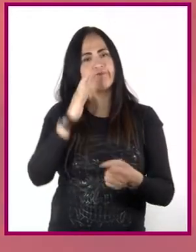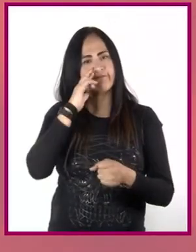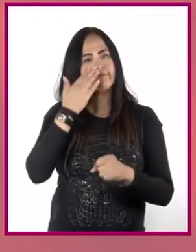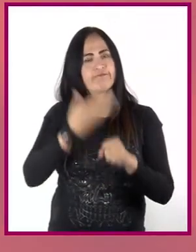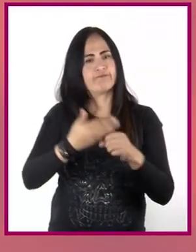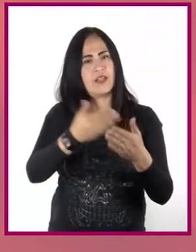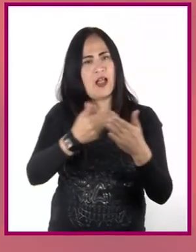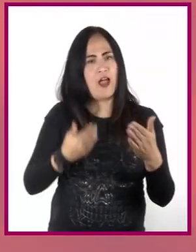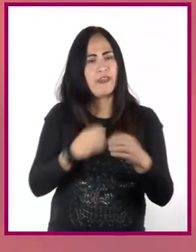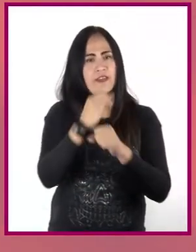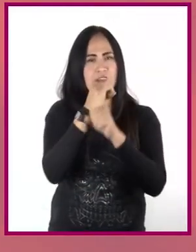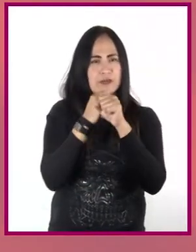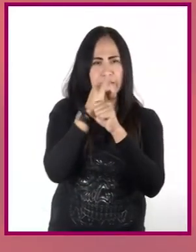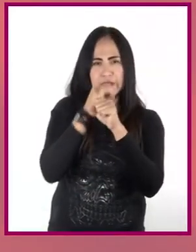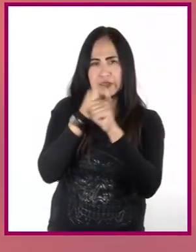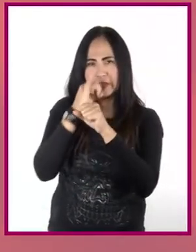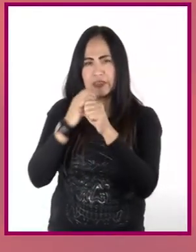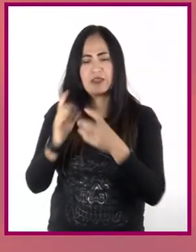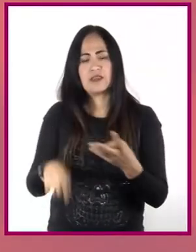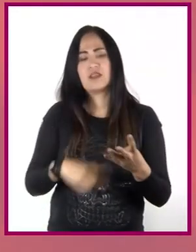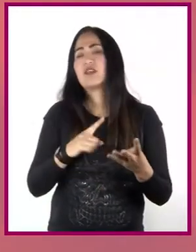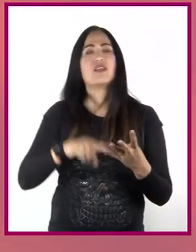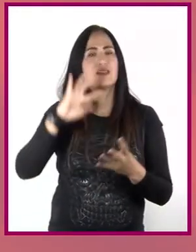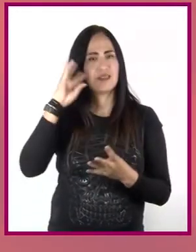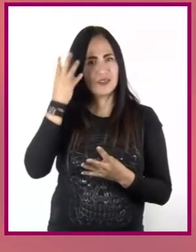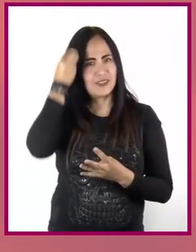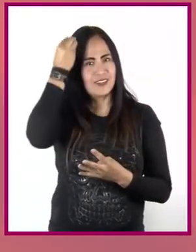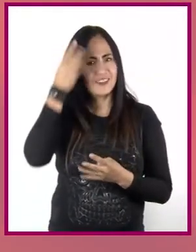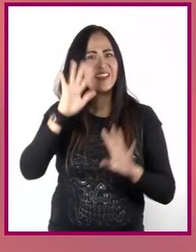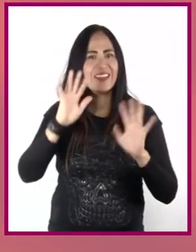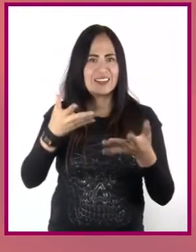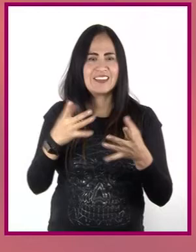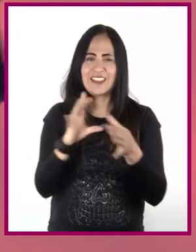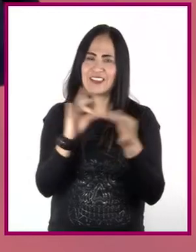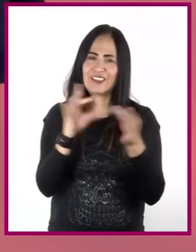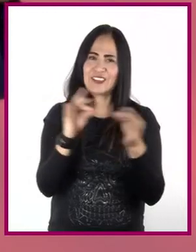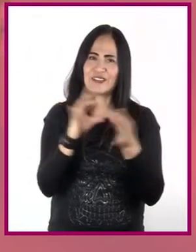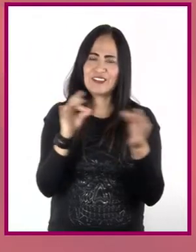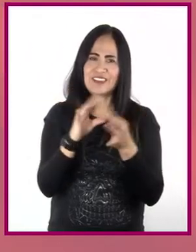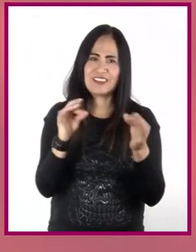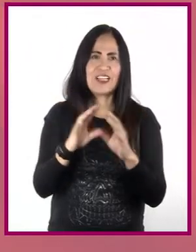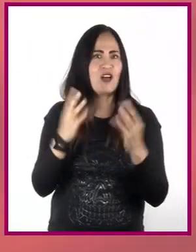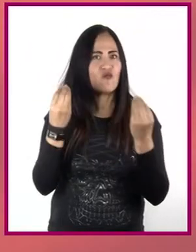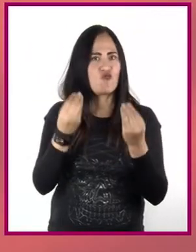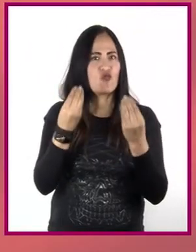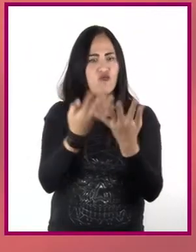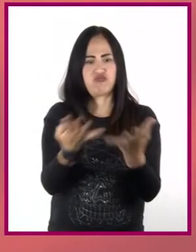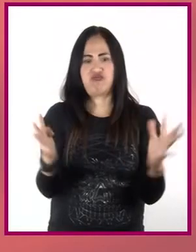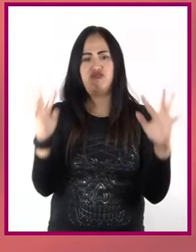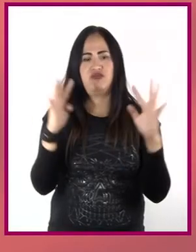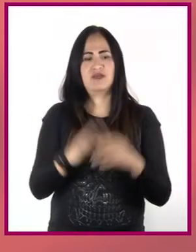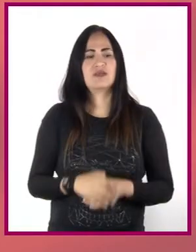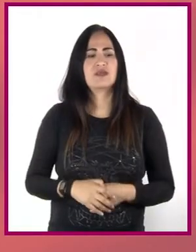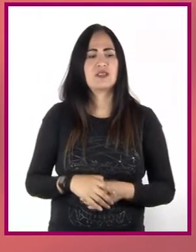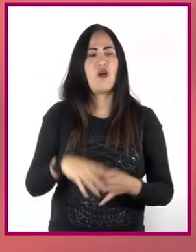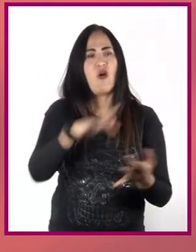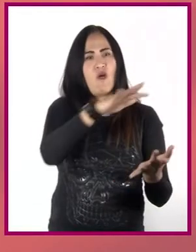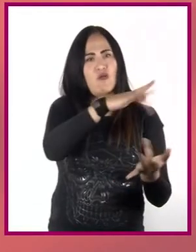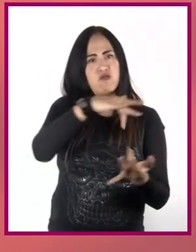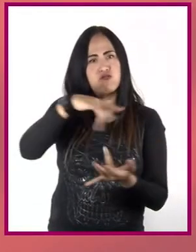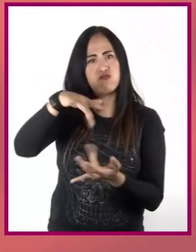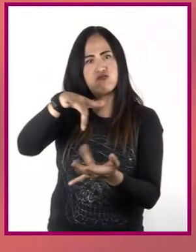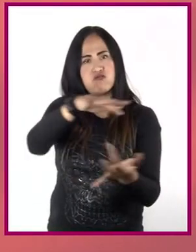informada. Tecnología. Ya lo habíamos platicado. Hay muchas opciones. Uso de redes sociales